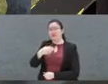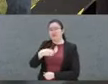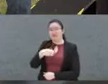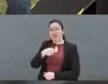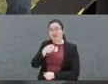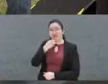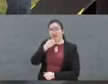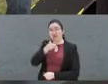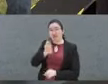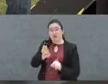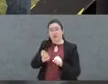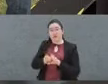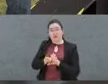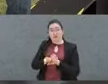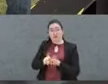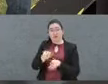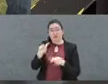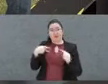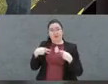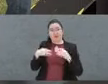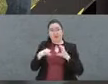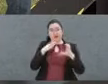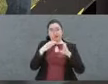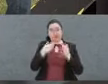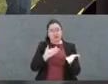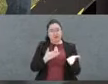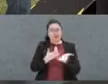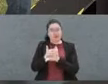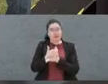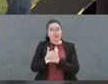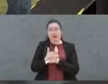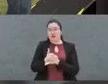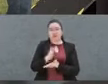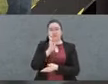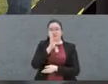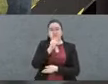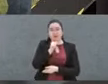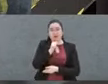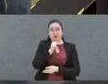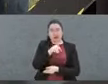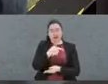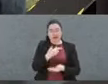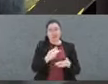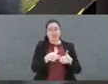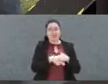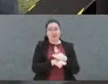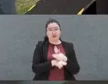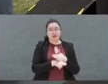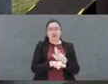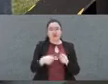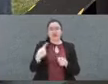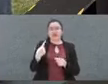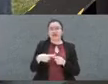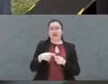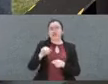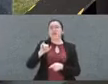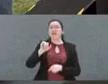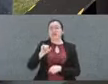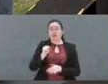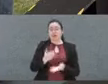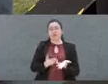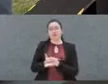dieron acceso a ningún medio de comunicación a la zona cero de la línea 12. ¿Hay algún indicio de quién sí pudo haber sido dado